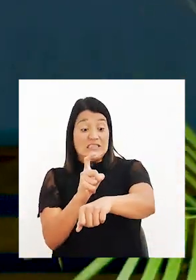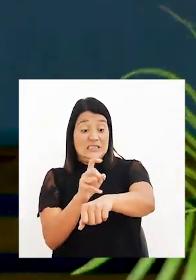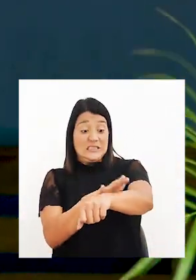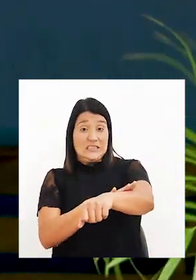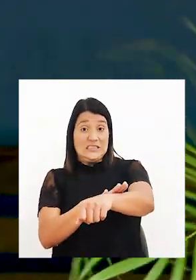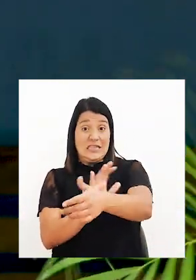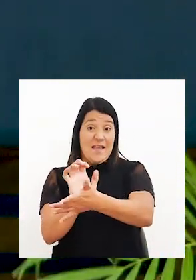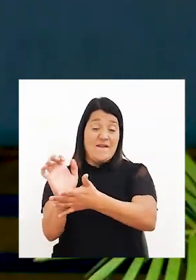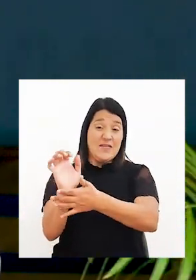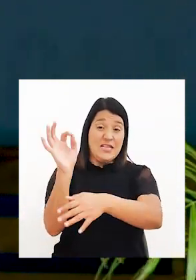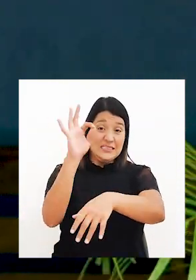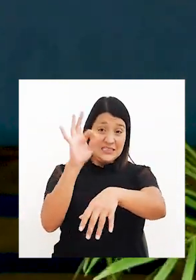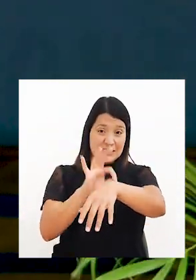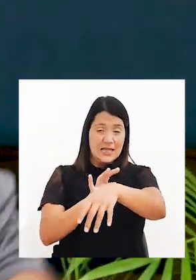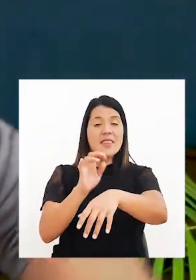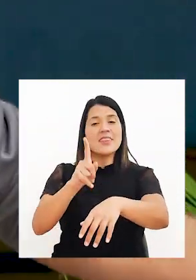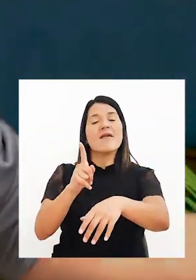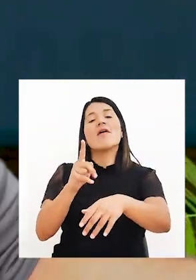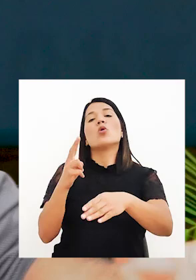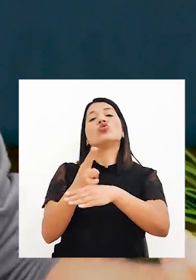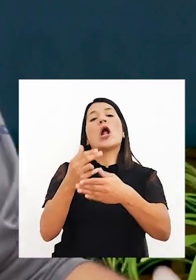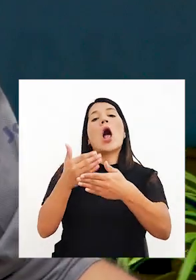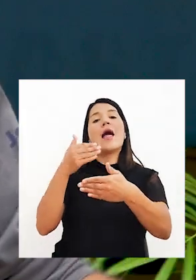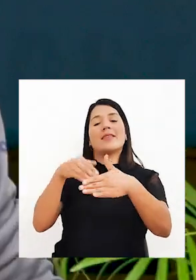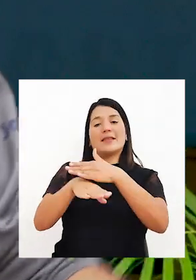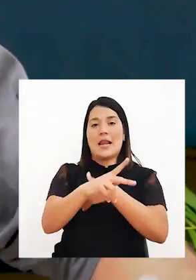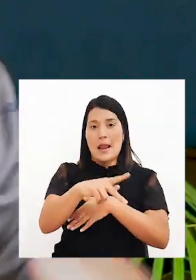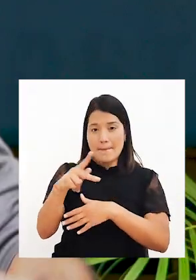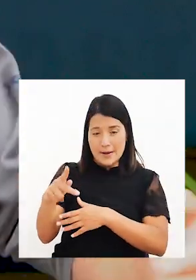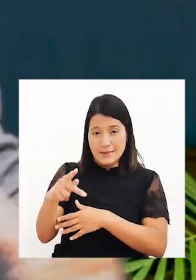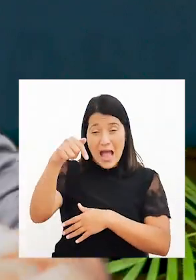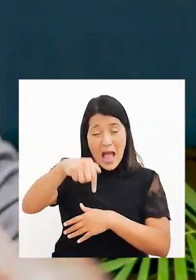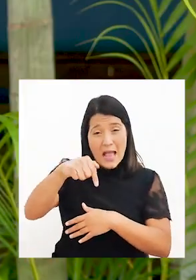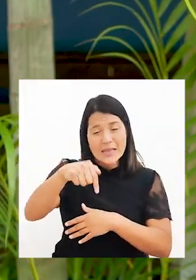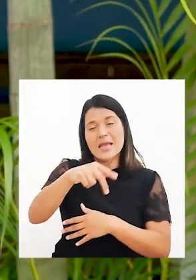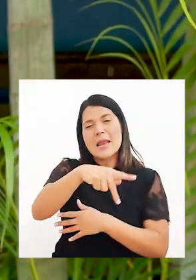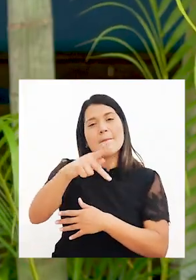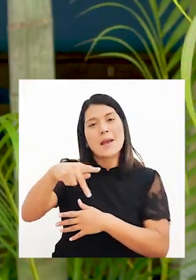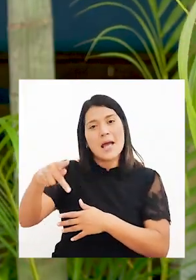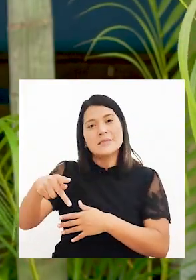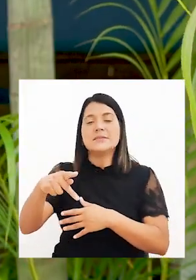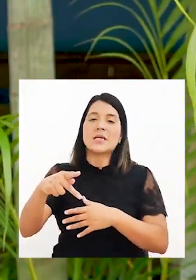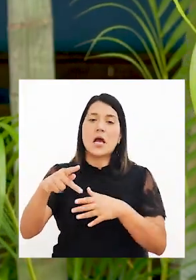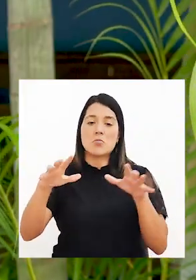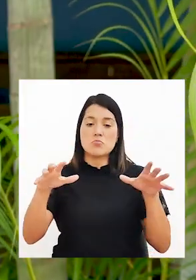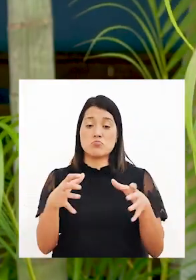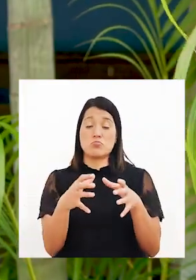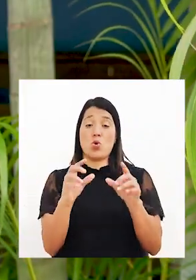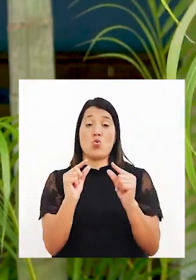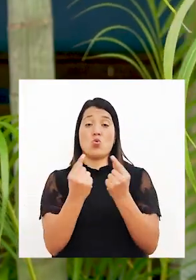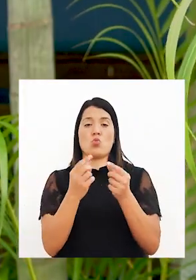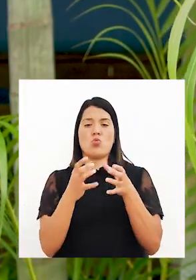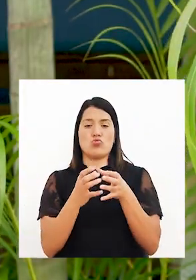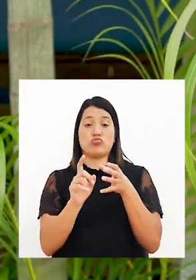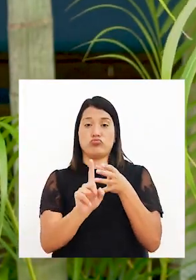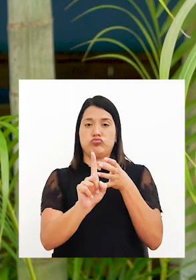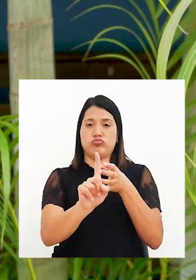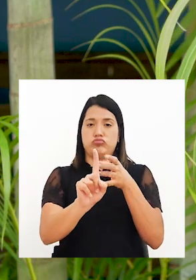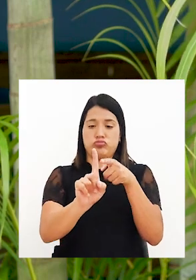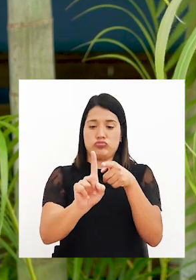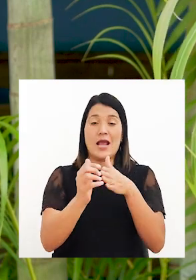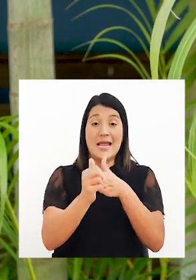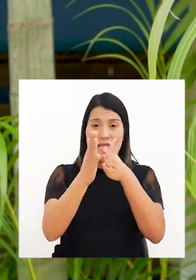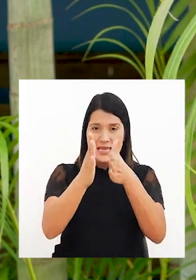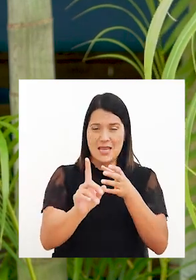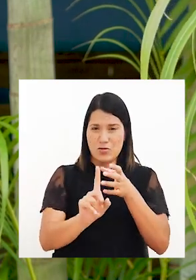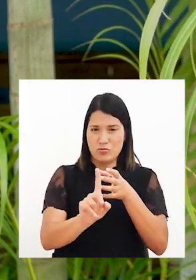usarlo antes de ingresar a la playa. Durante la playa caminamos en un grupo, todos juntos, ¿verdad? Con el guía local. Caminamos